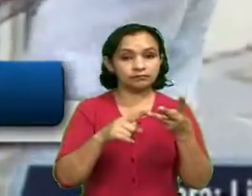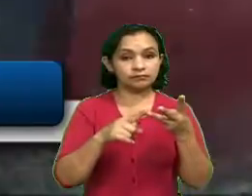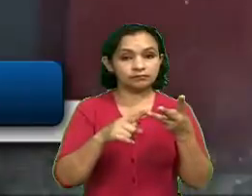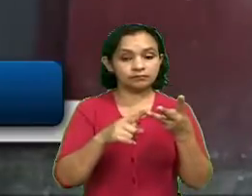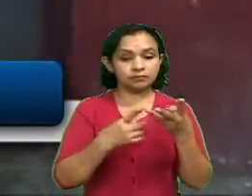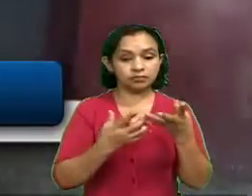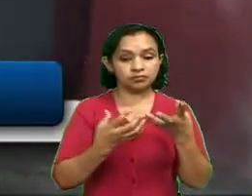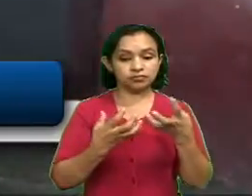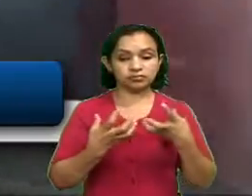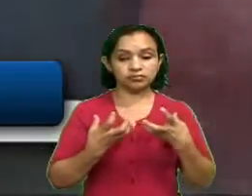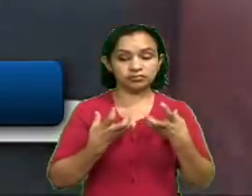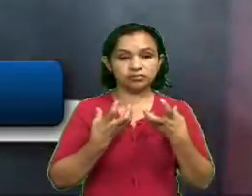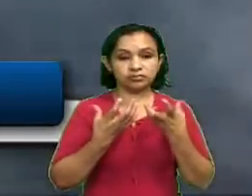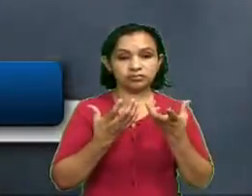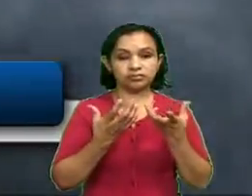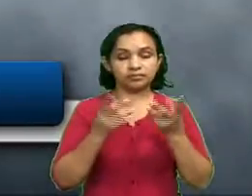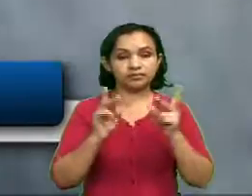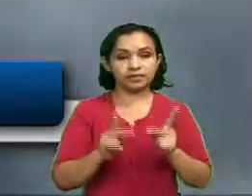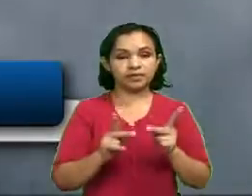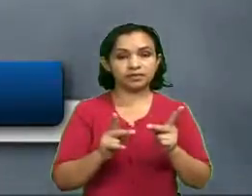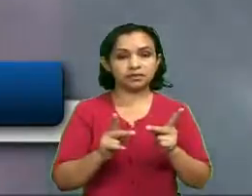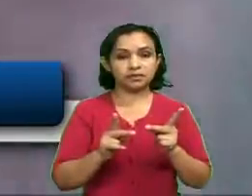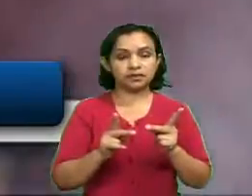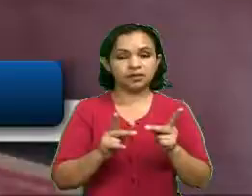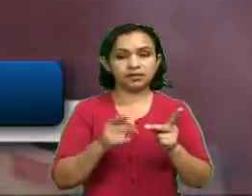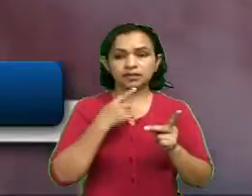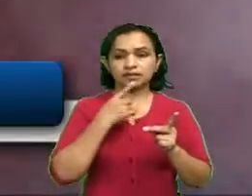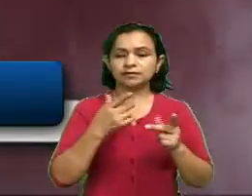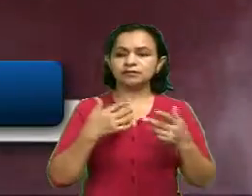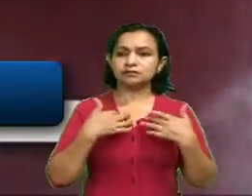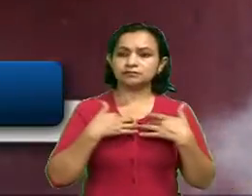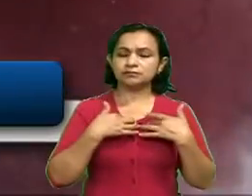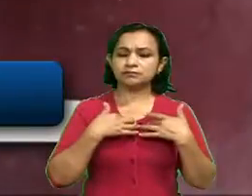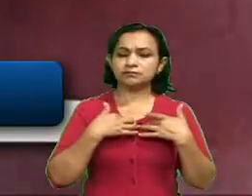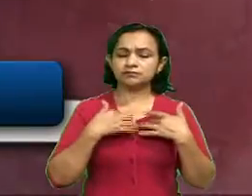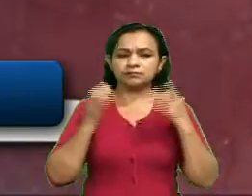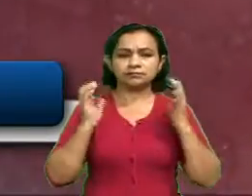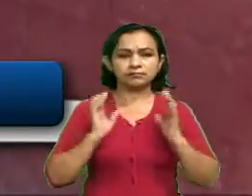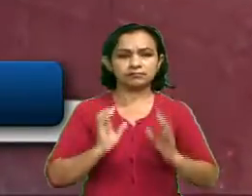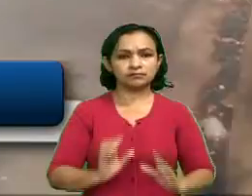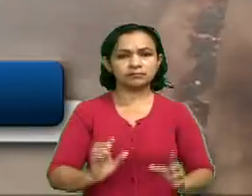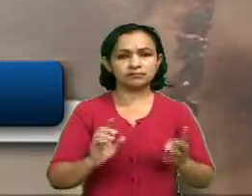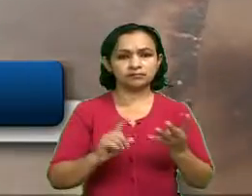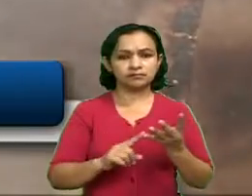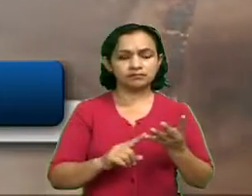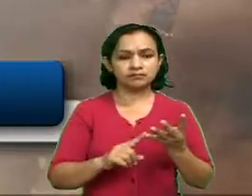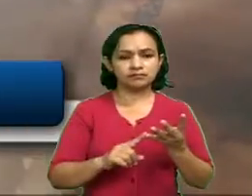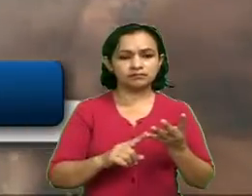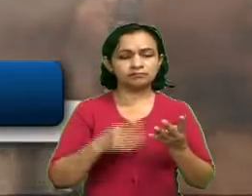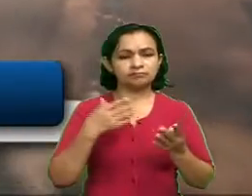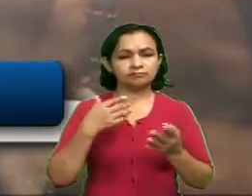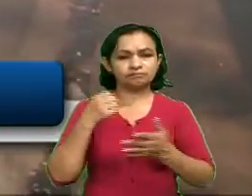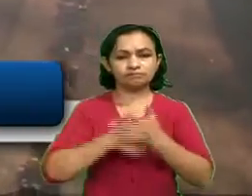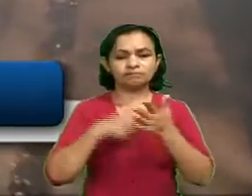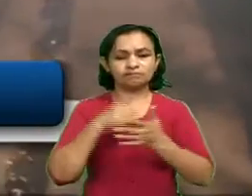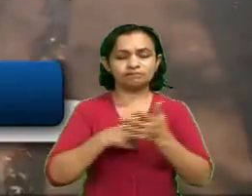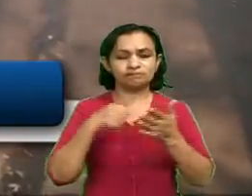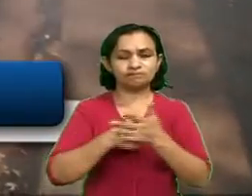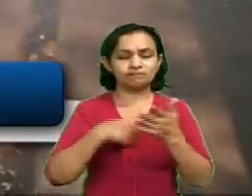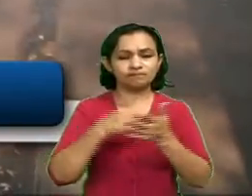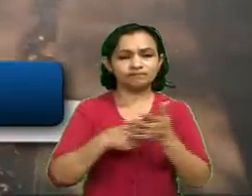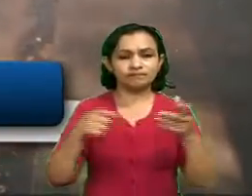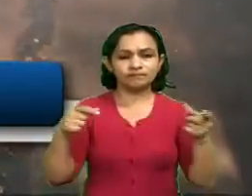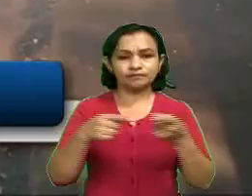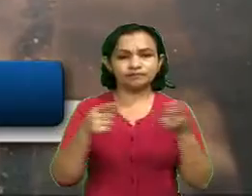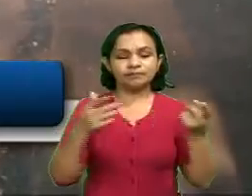de efervescencia, que el paciente se comienza, el sol, el organismo comienza con sus mismas defensas, comienzan a atacar,